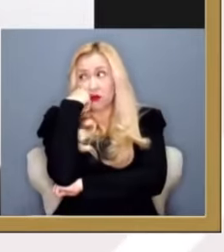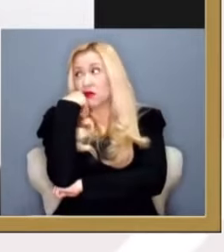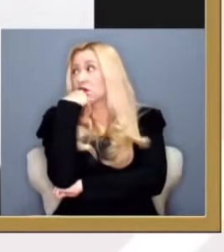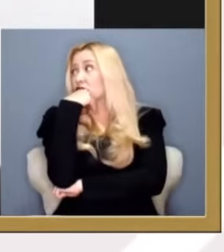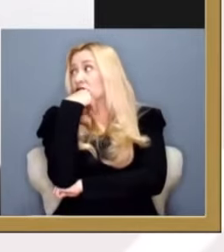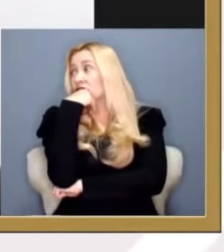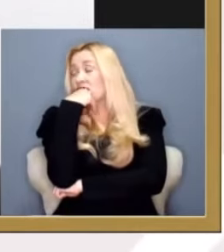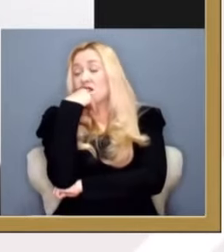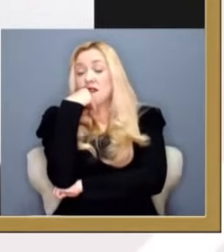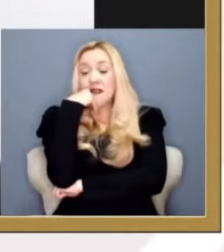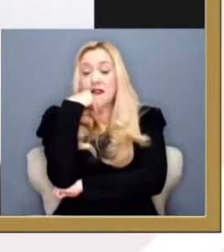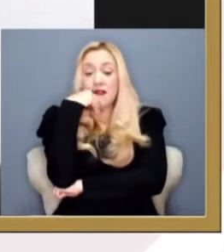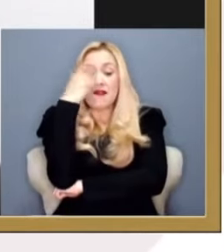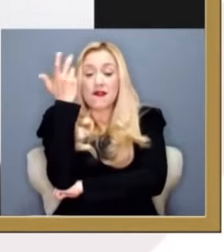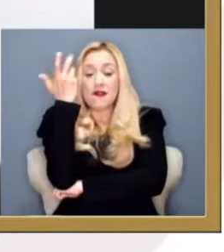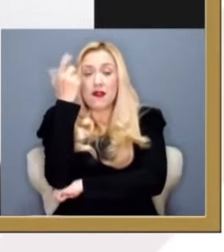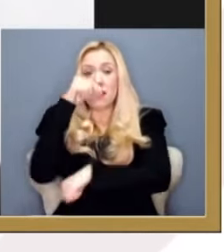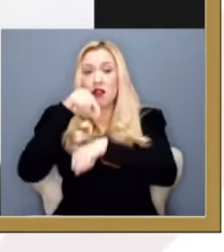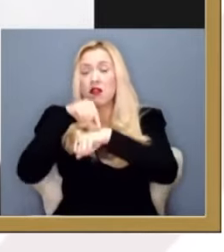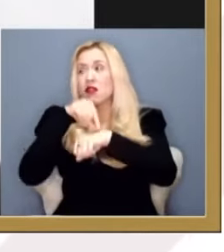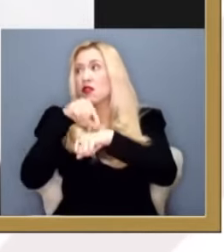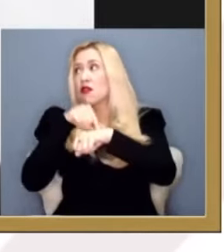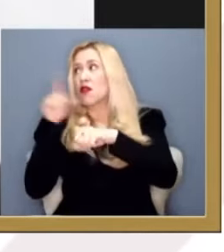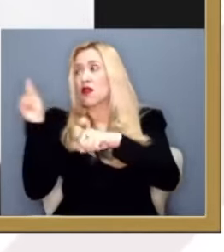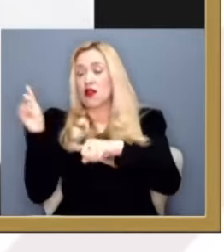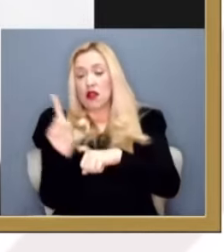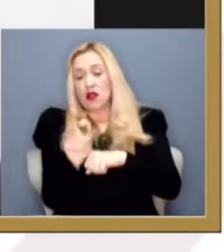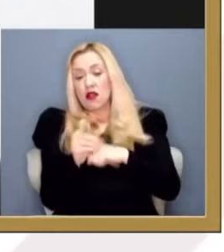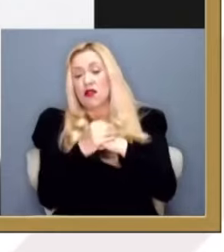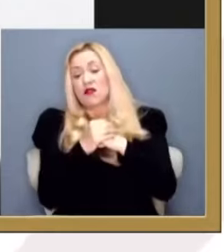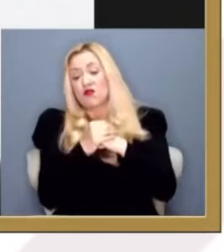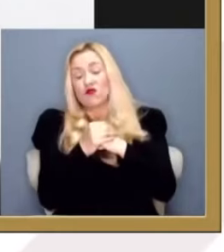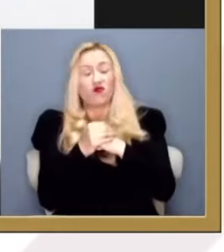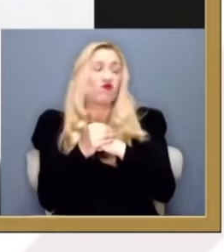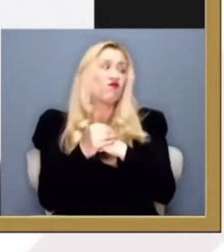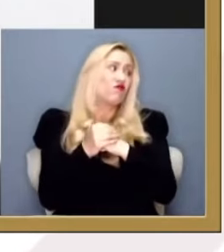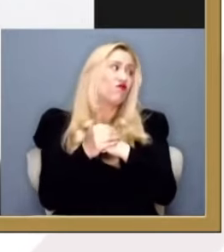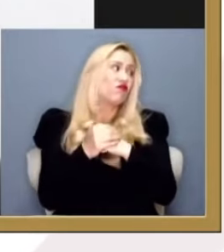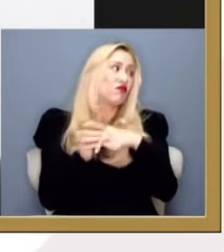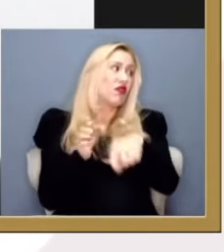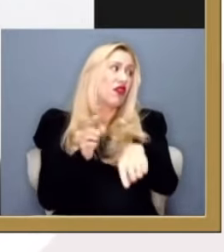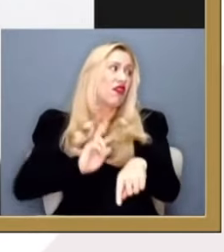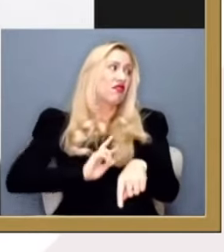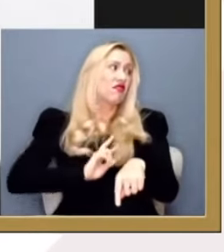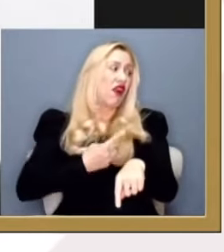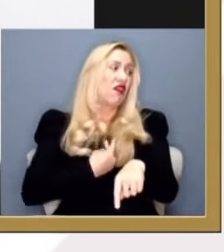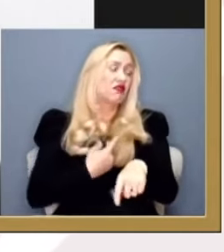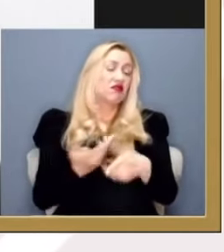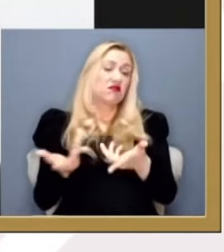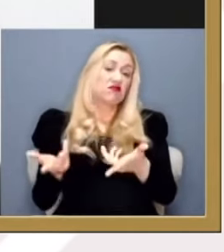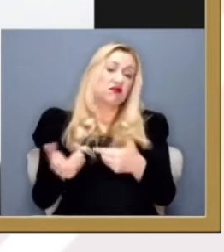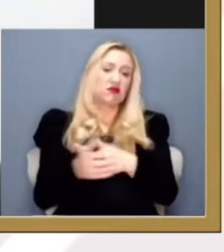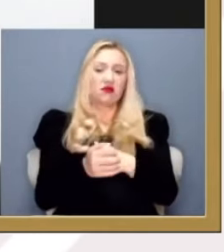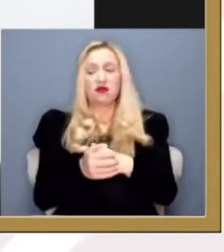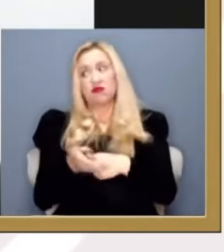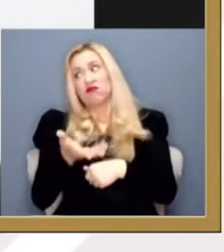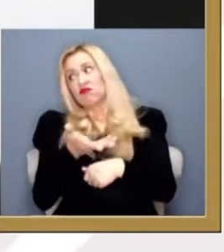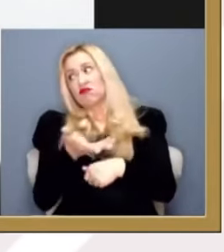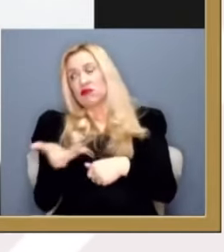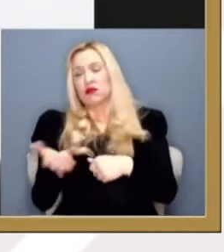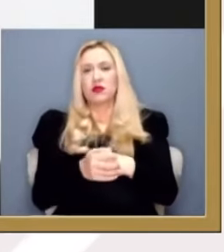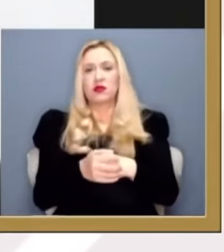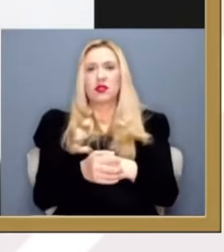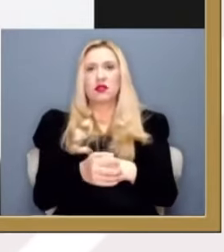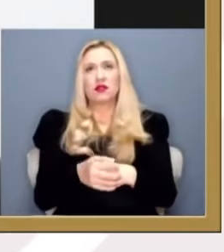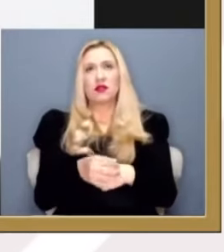y médicas diciendo sí, efectivamente tiene una experiencia de vida trans y efectivamente viene aquí para